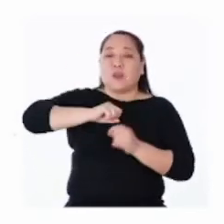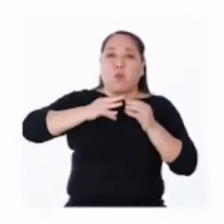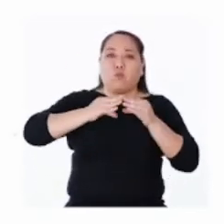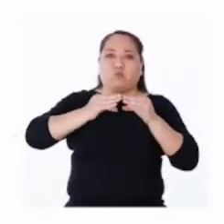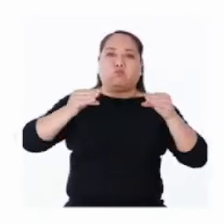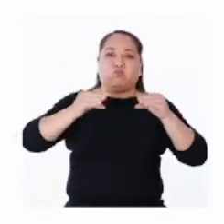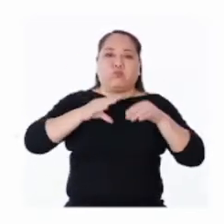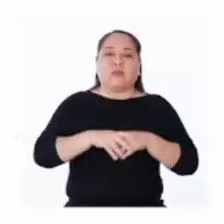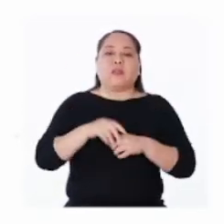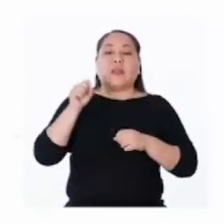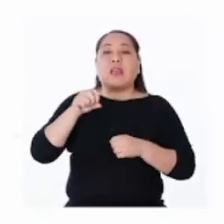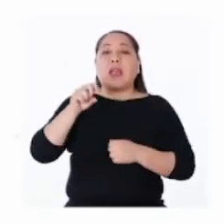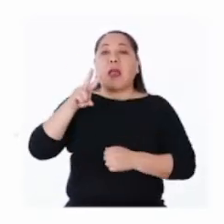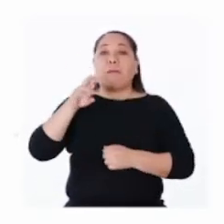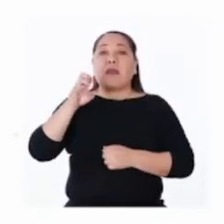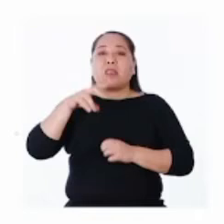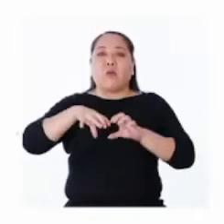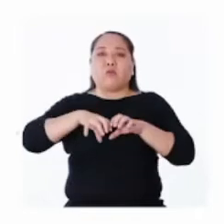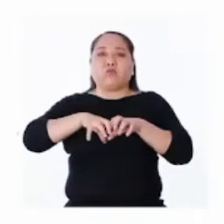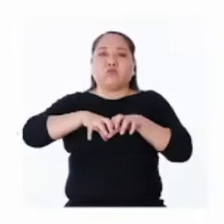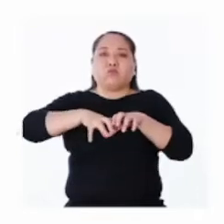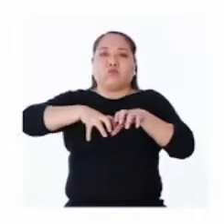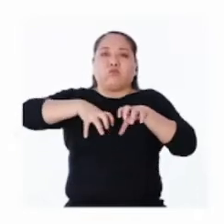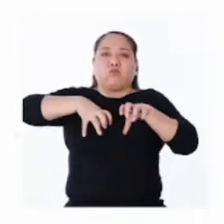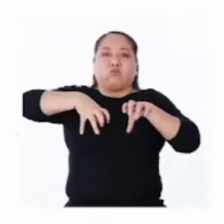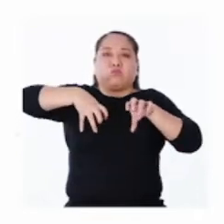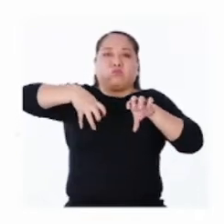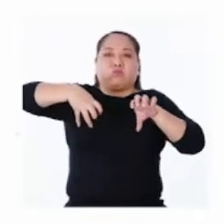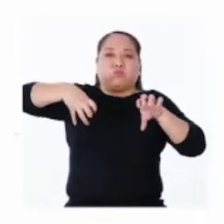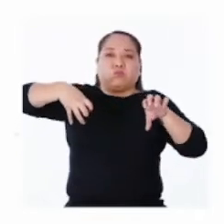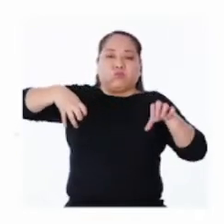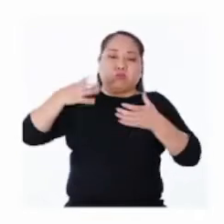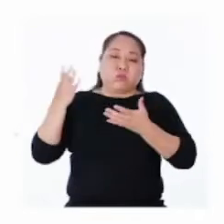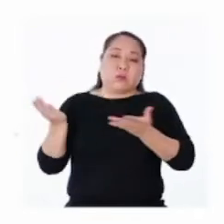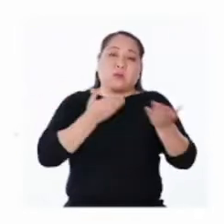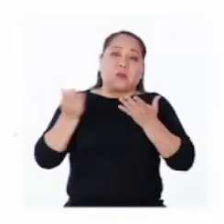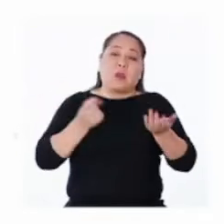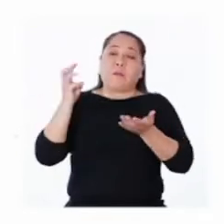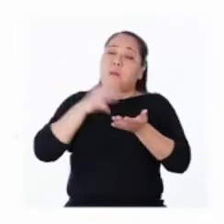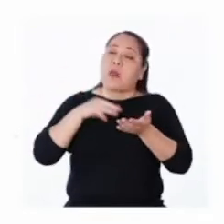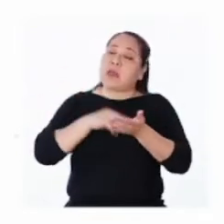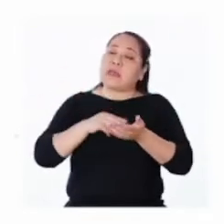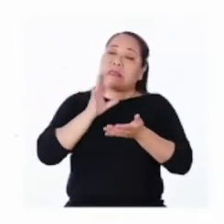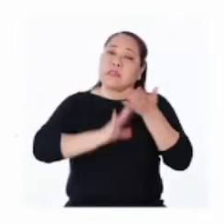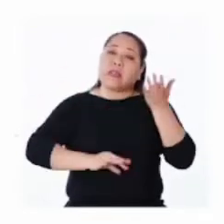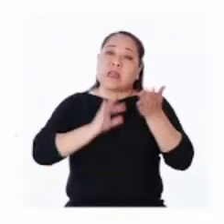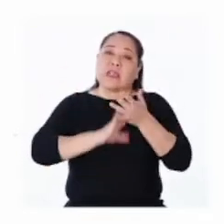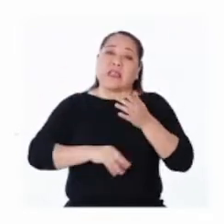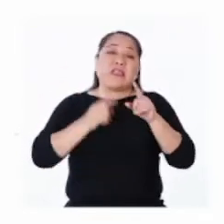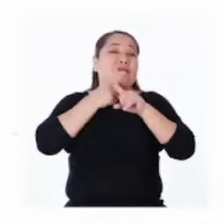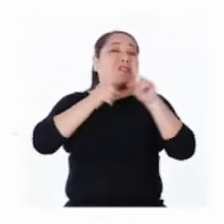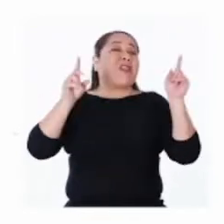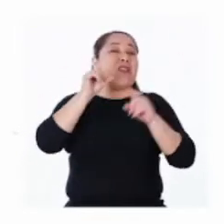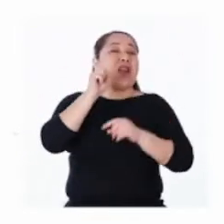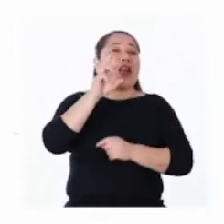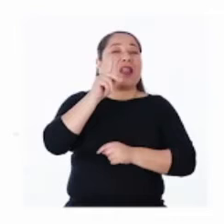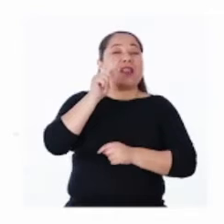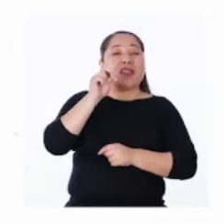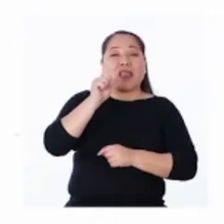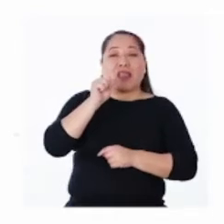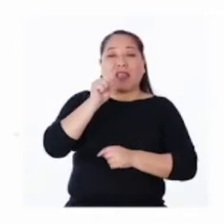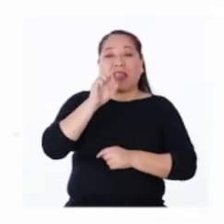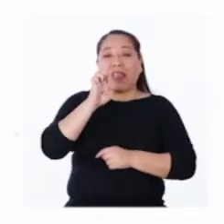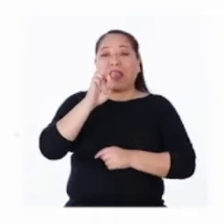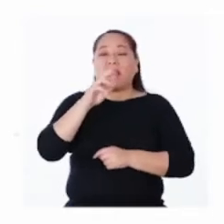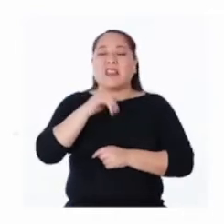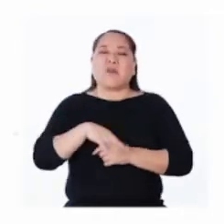dilatarse hasta hacerse mucho más anchas y consecuentemente transportar más sangre que las arterias.